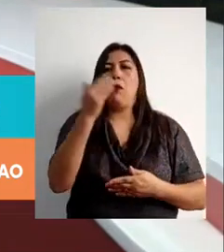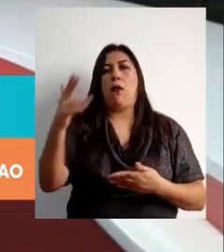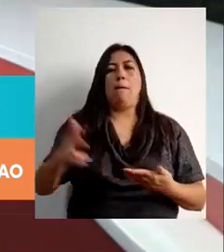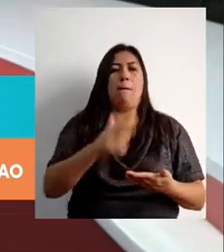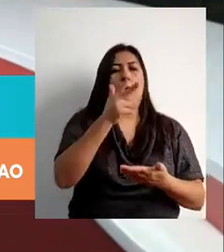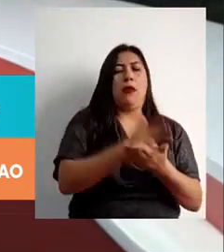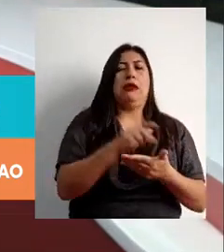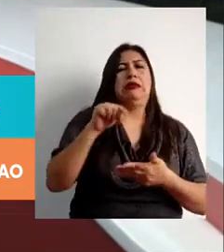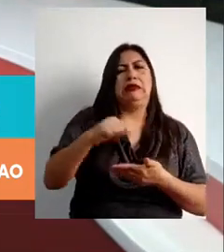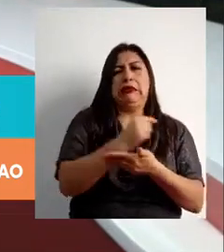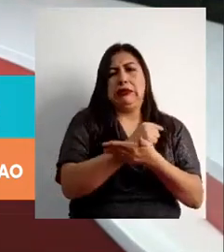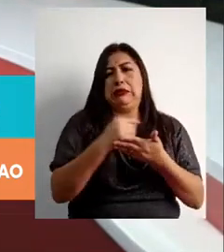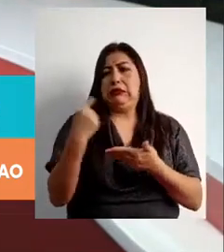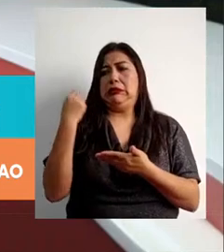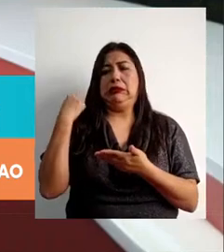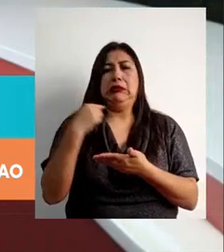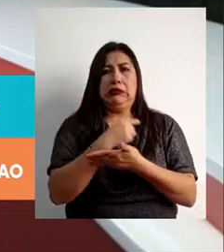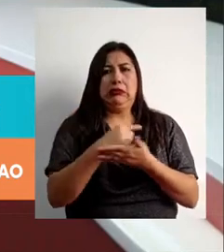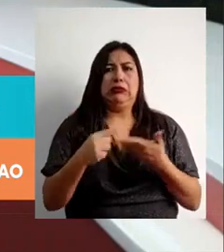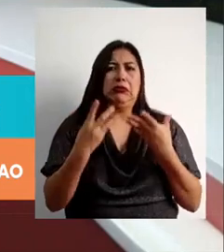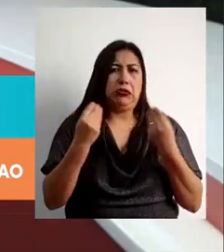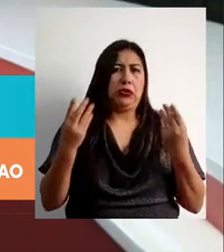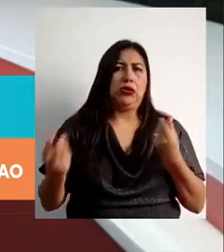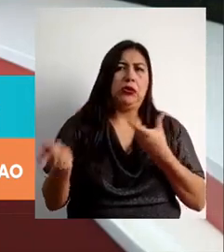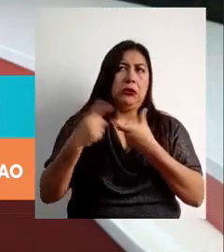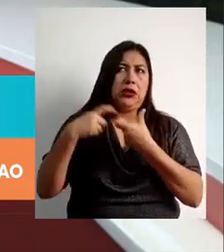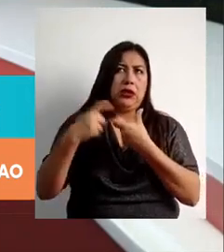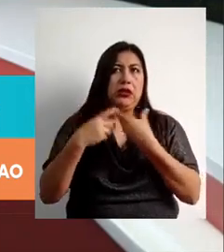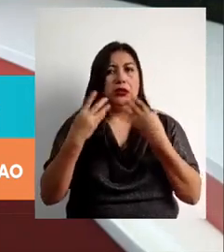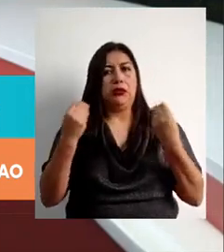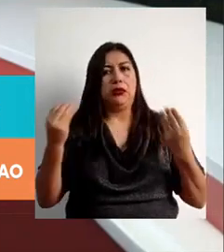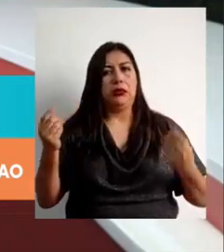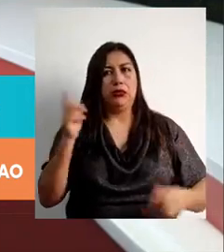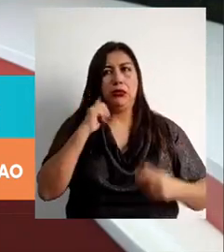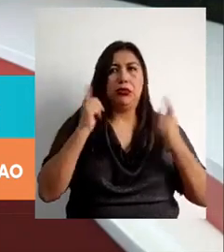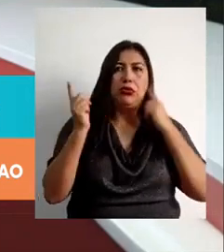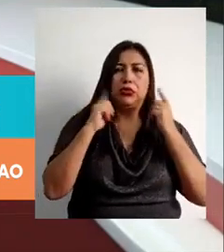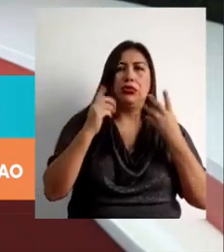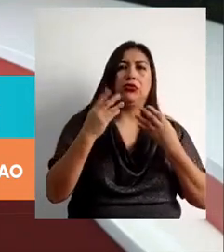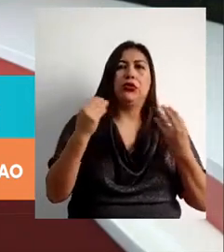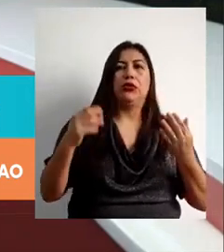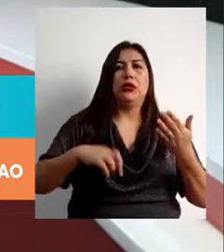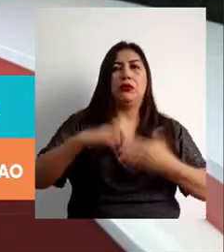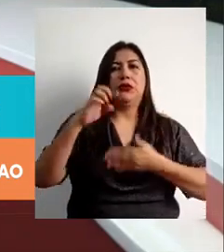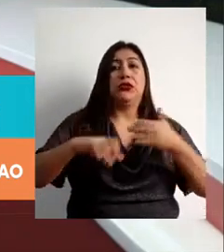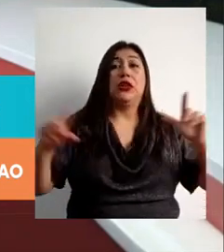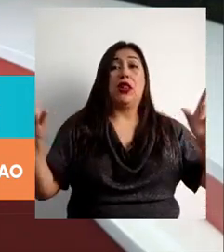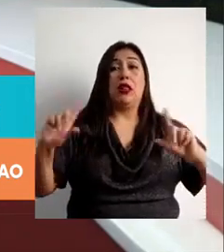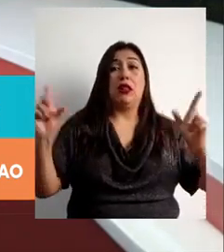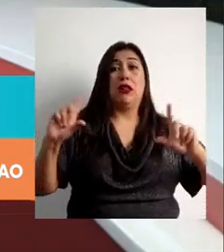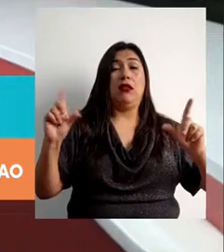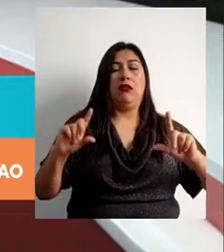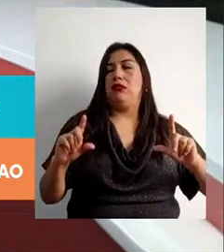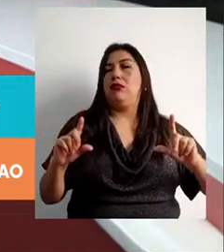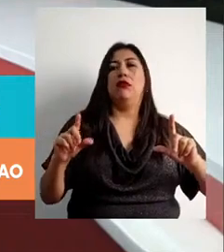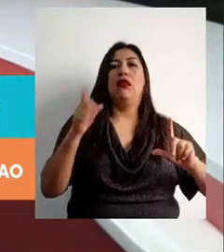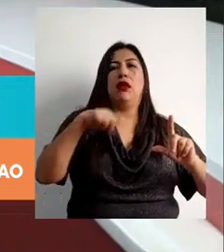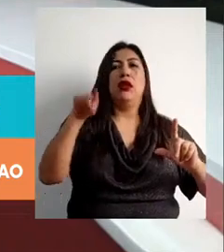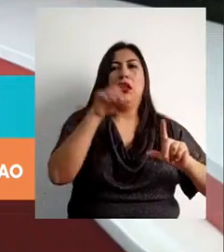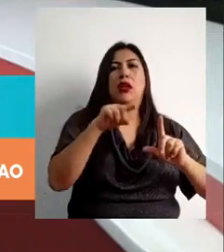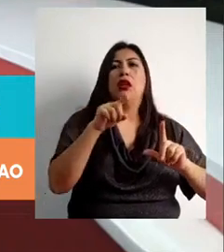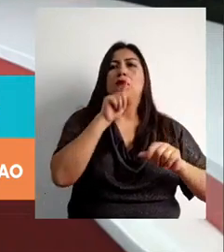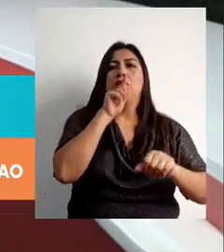tenido muchísima participación porque muchos programas de televisión se han comprometido con